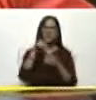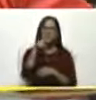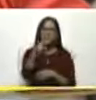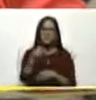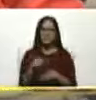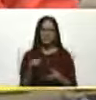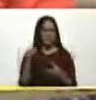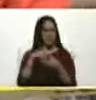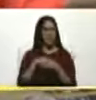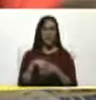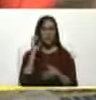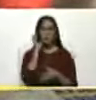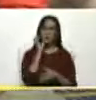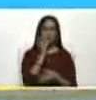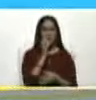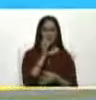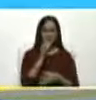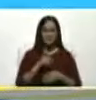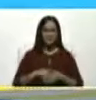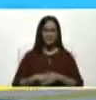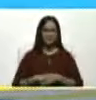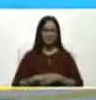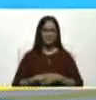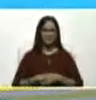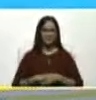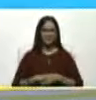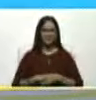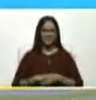ti, Caprilín.